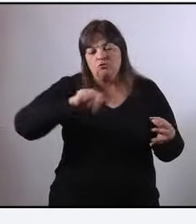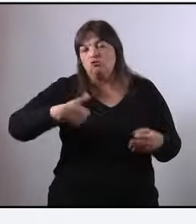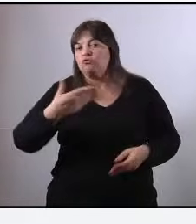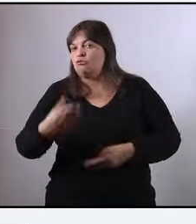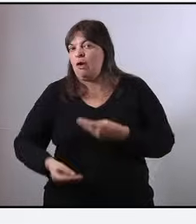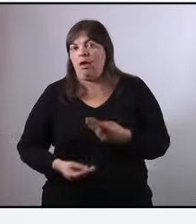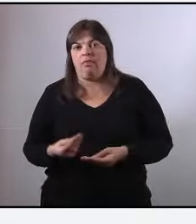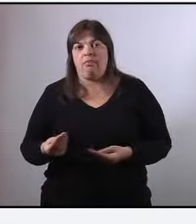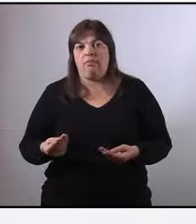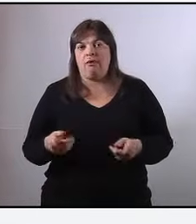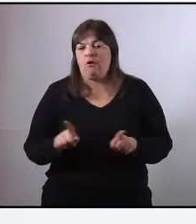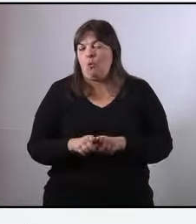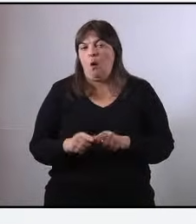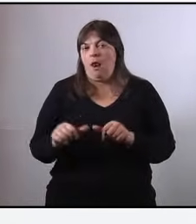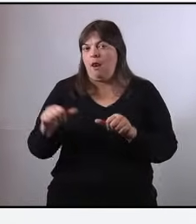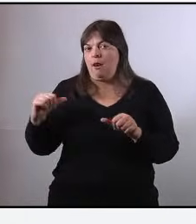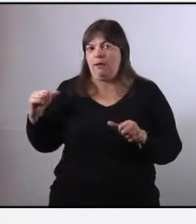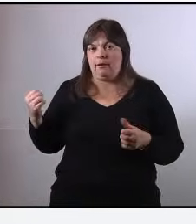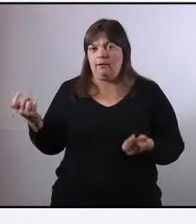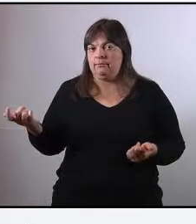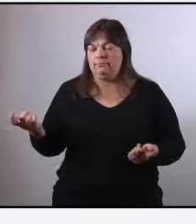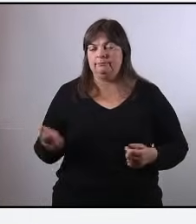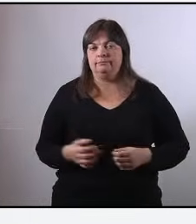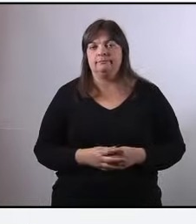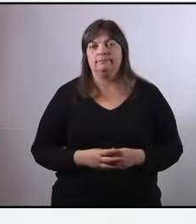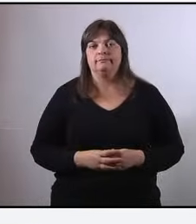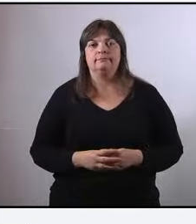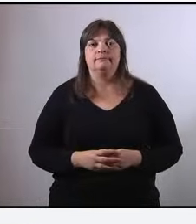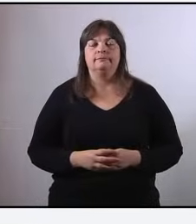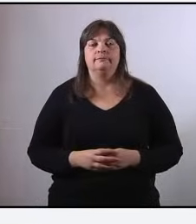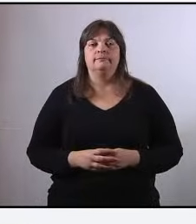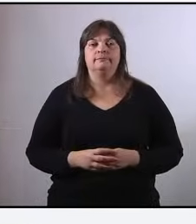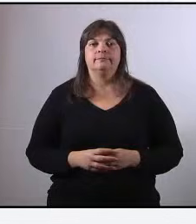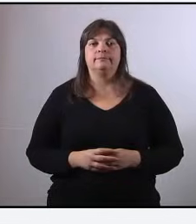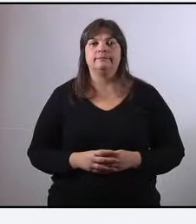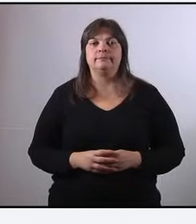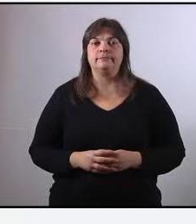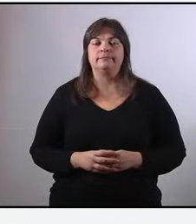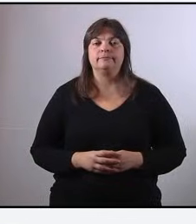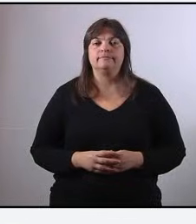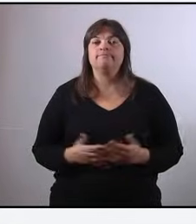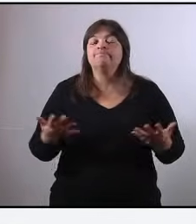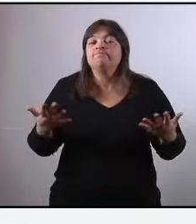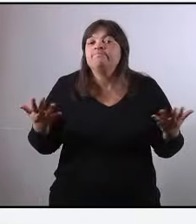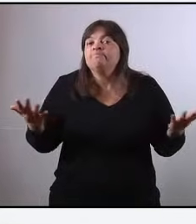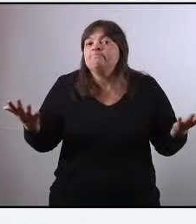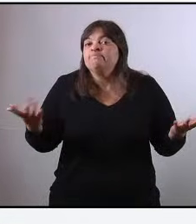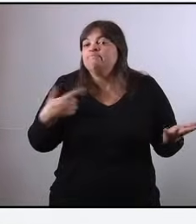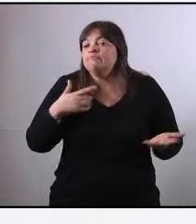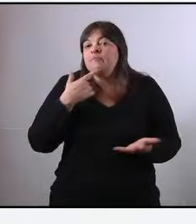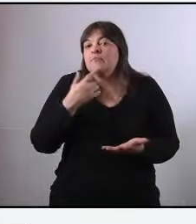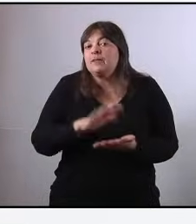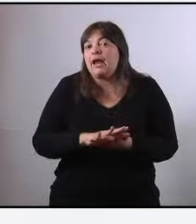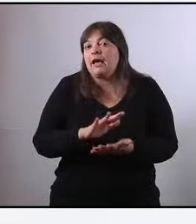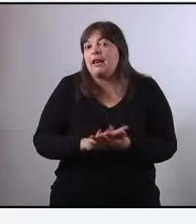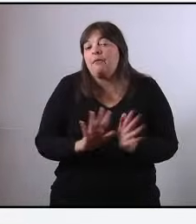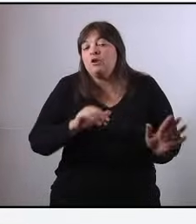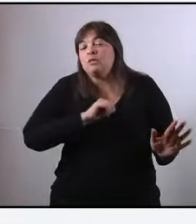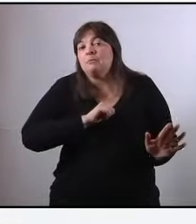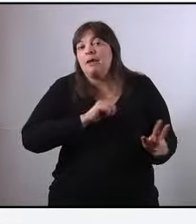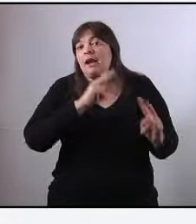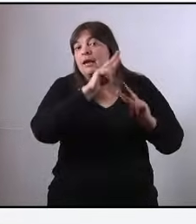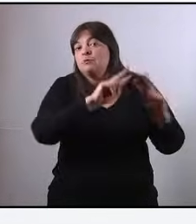realizado, insisto, en anteriores situaciones. Por lo tanto, tranquilidad, pero esperando